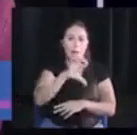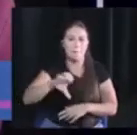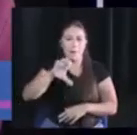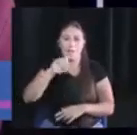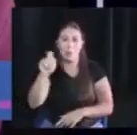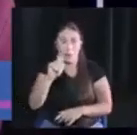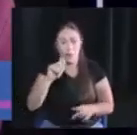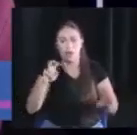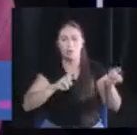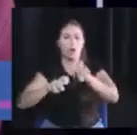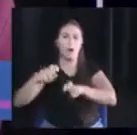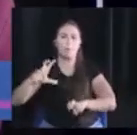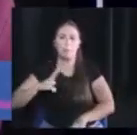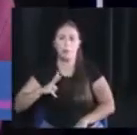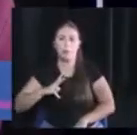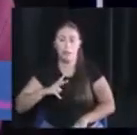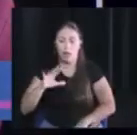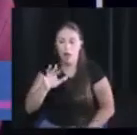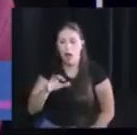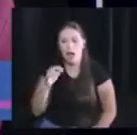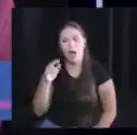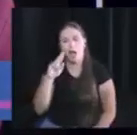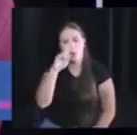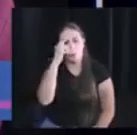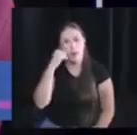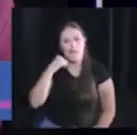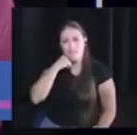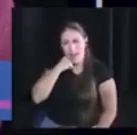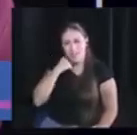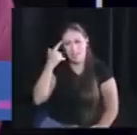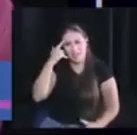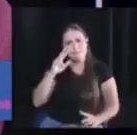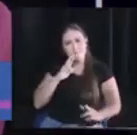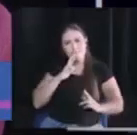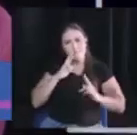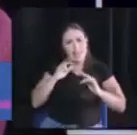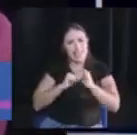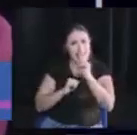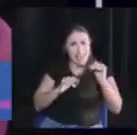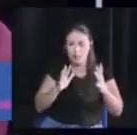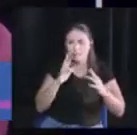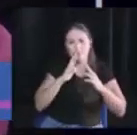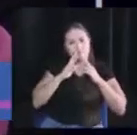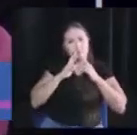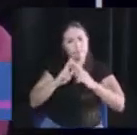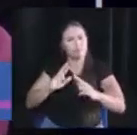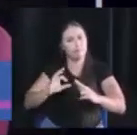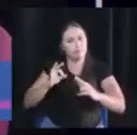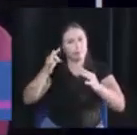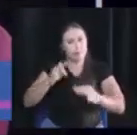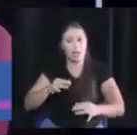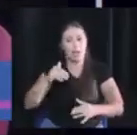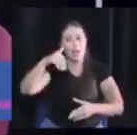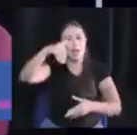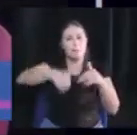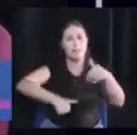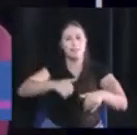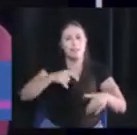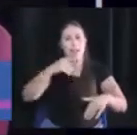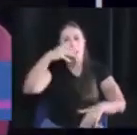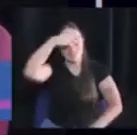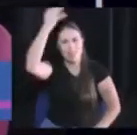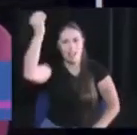ahí el Uruguay vallista y de izquierda le da la respuesta extraordinaria del plebiscito por